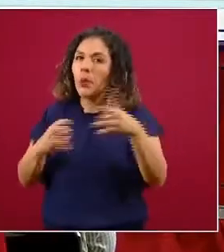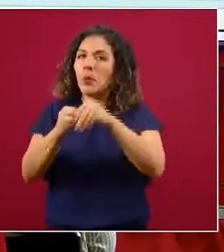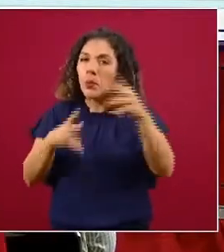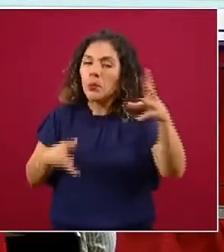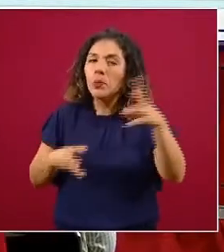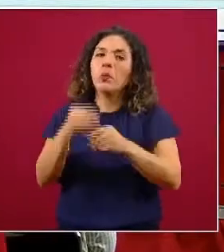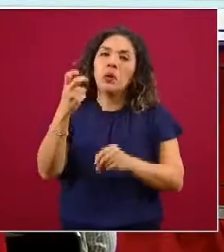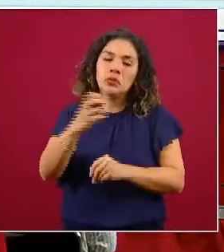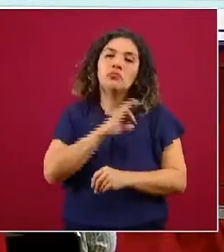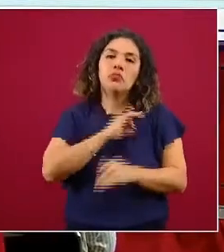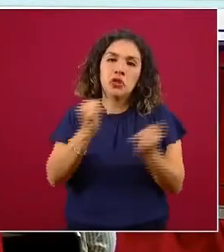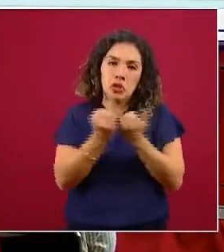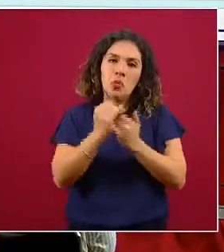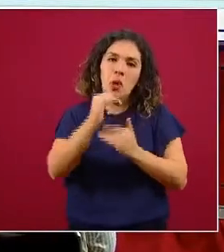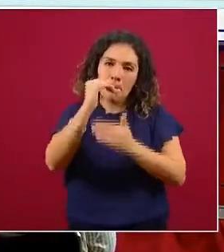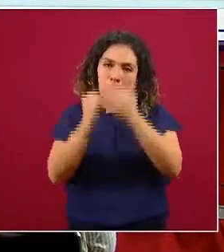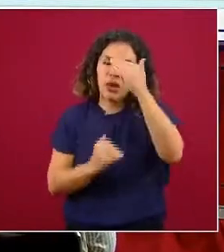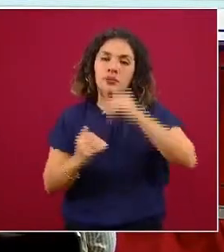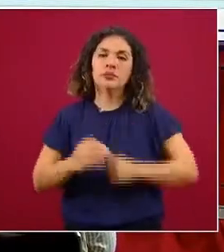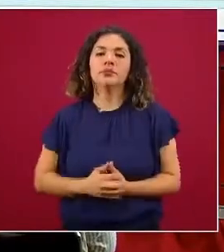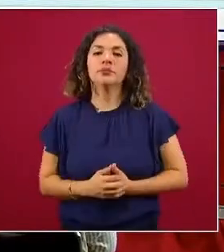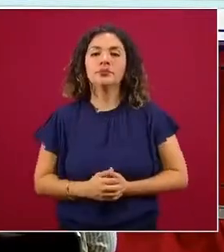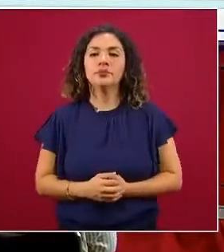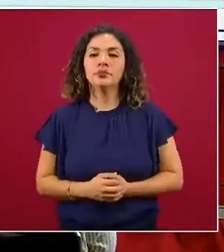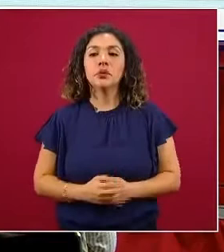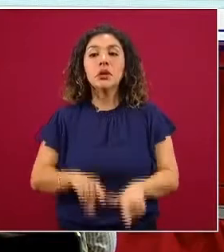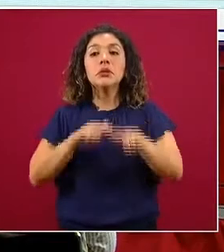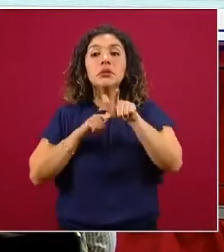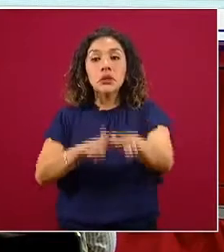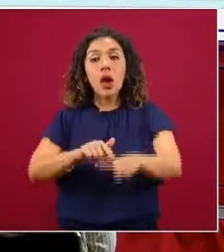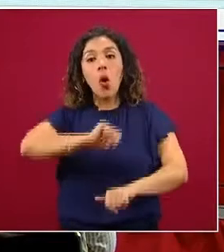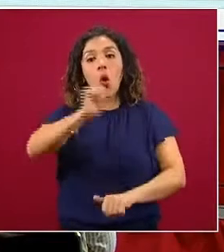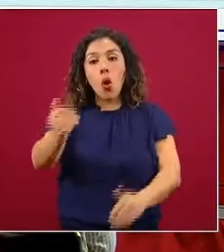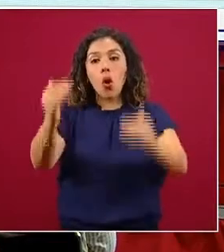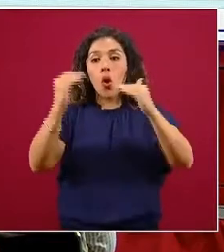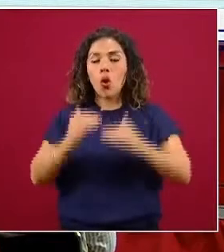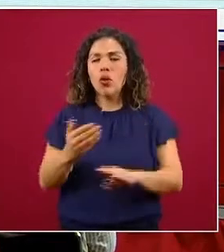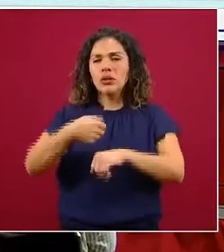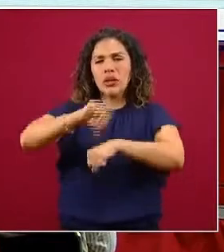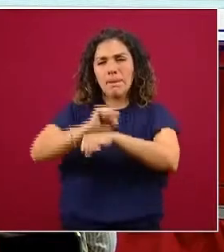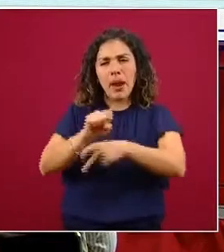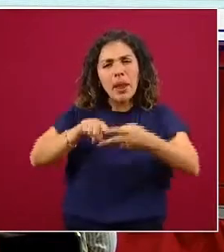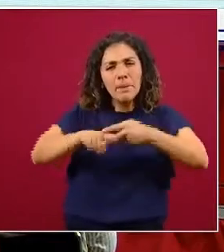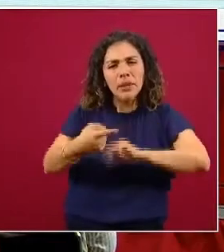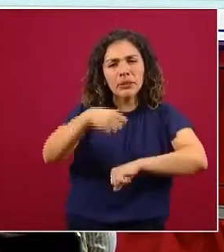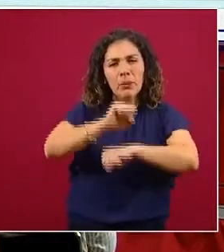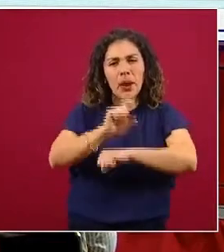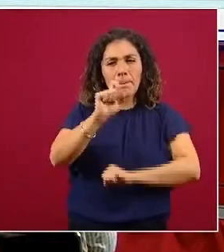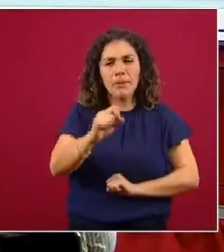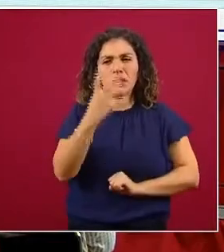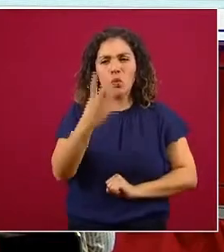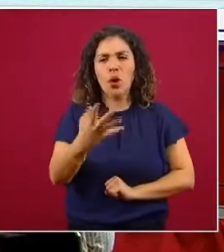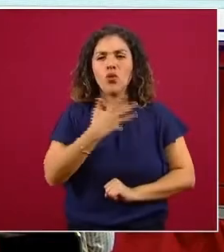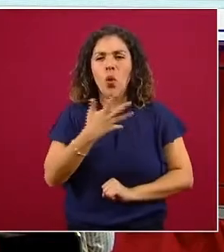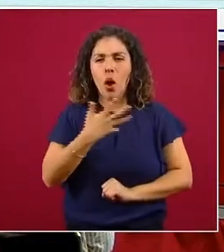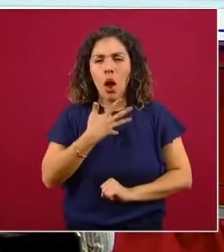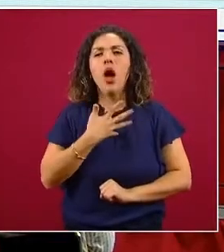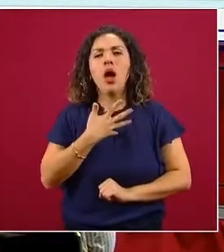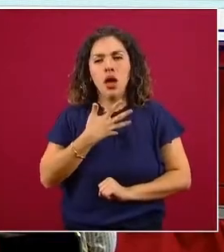de descenso puede también disminuir. Continuamos también desde la semana ya 24 con una